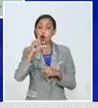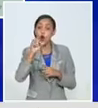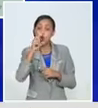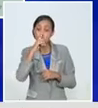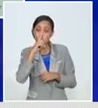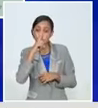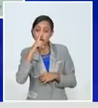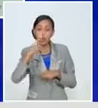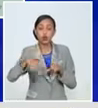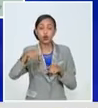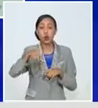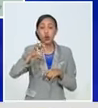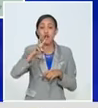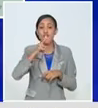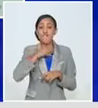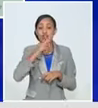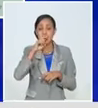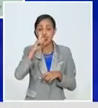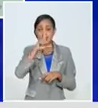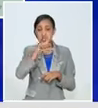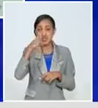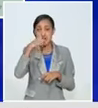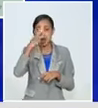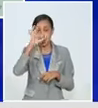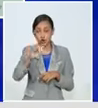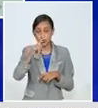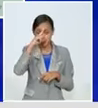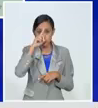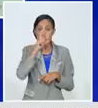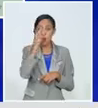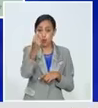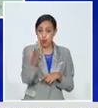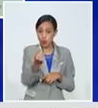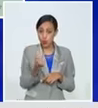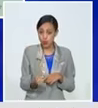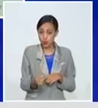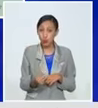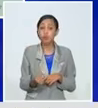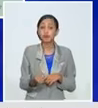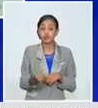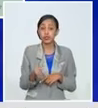Jovellanos, 1 en cada uno, y en Hawái Grande 2 casos.